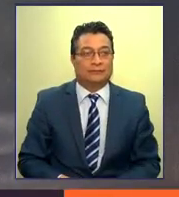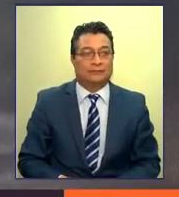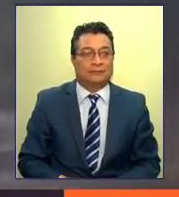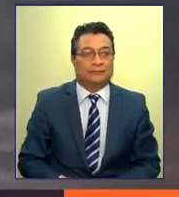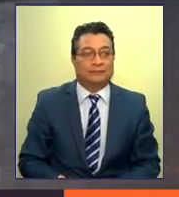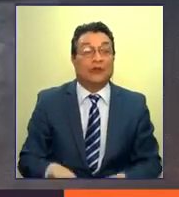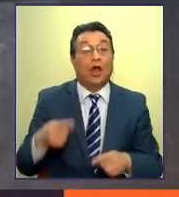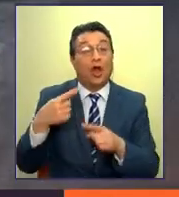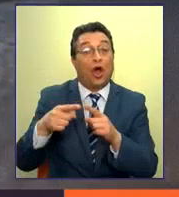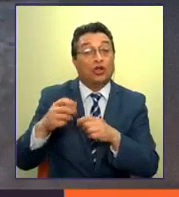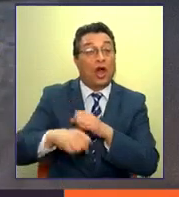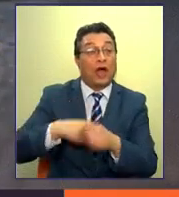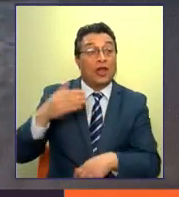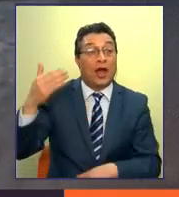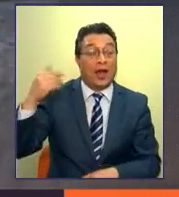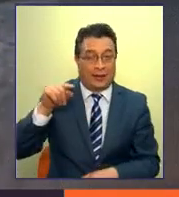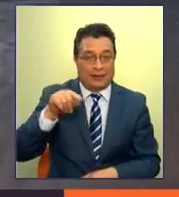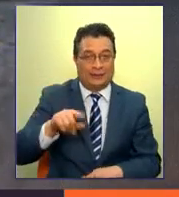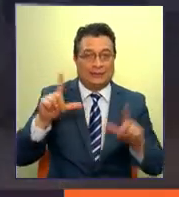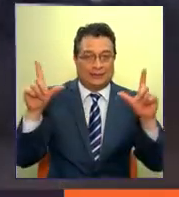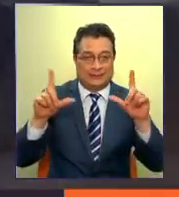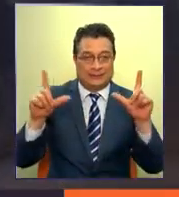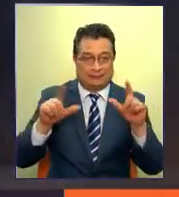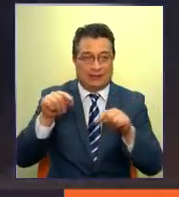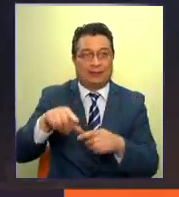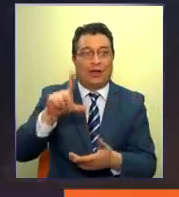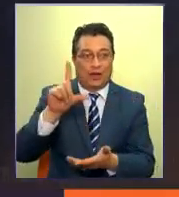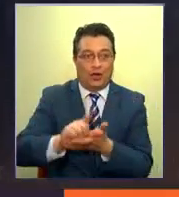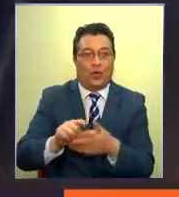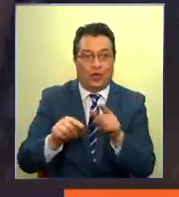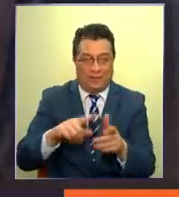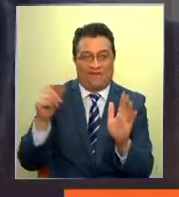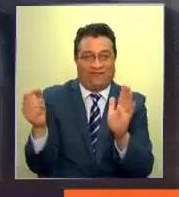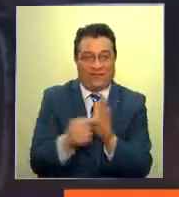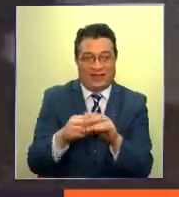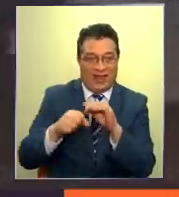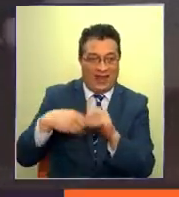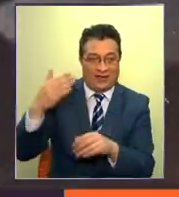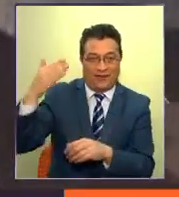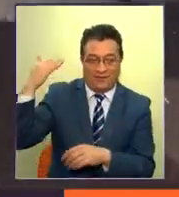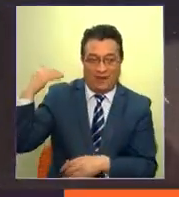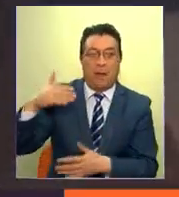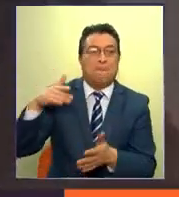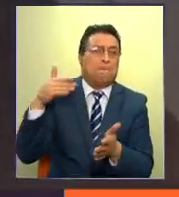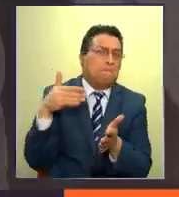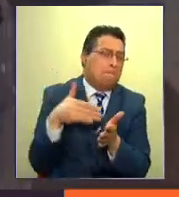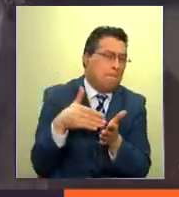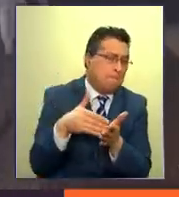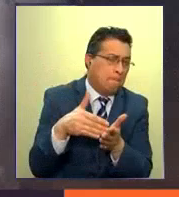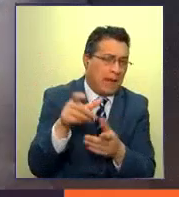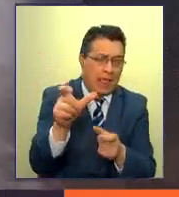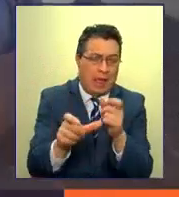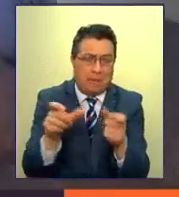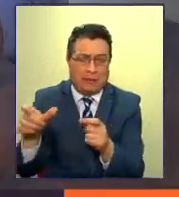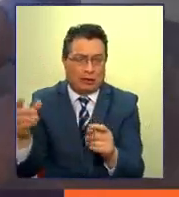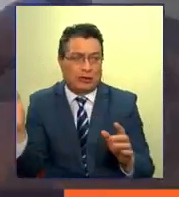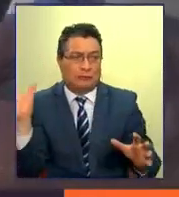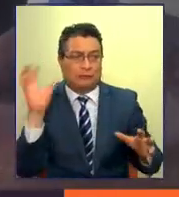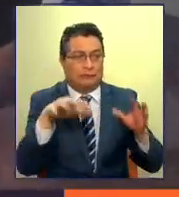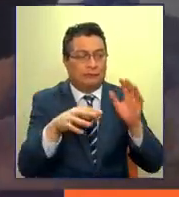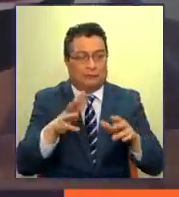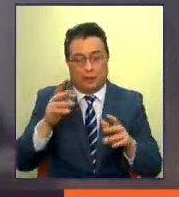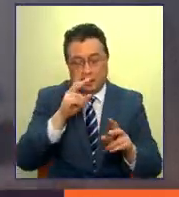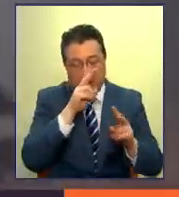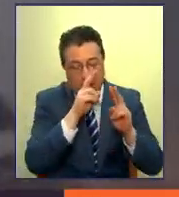Pero otros años, esta era la imagen que había en este lugar en esta fecha. La de miles de feligreses caminando por sus mandas en